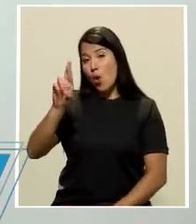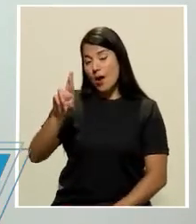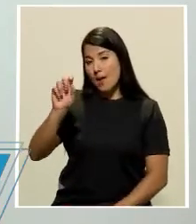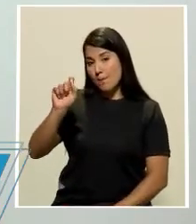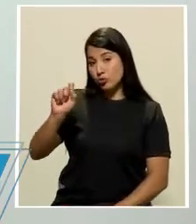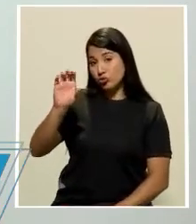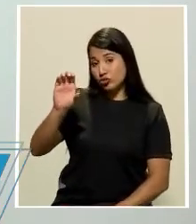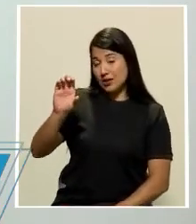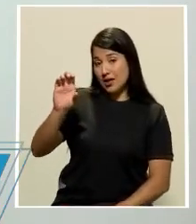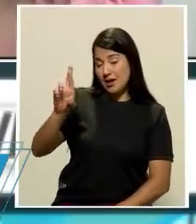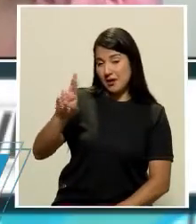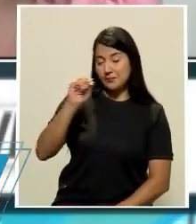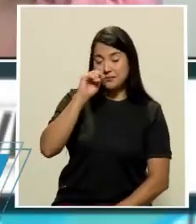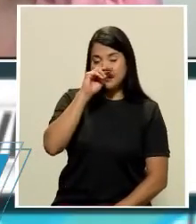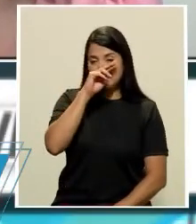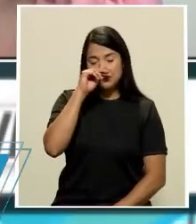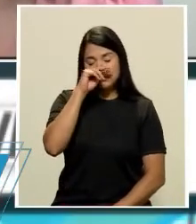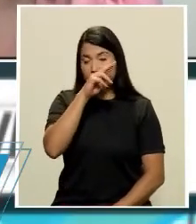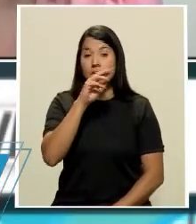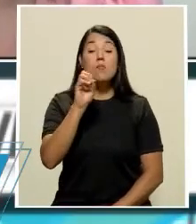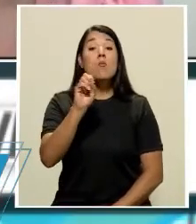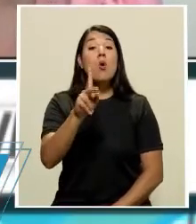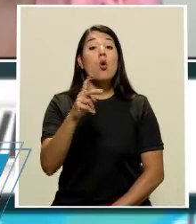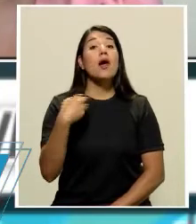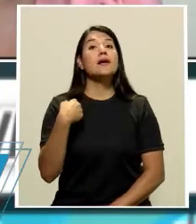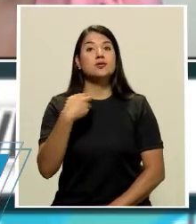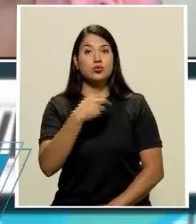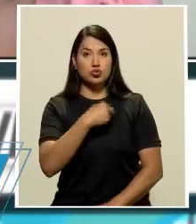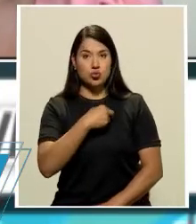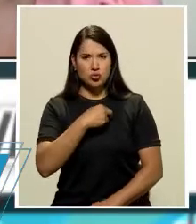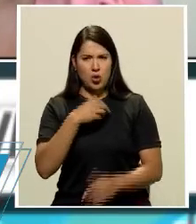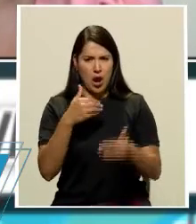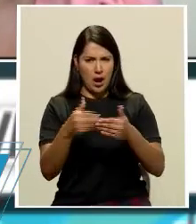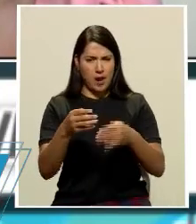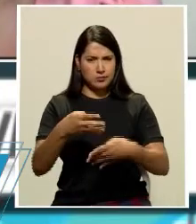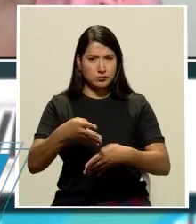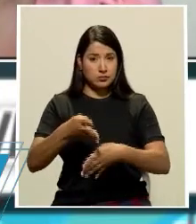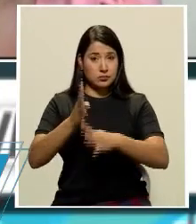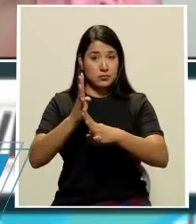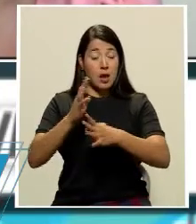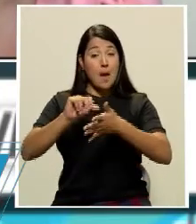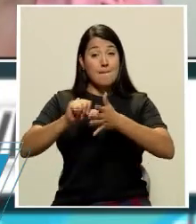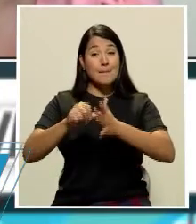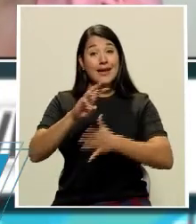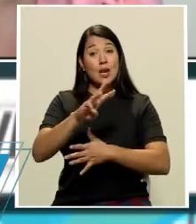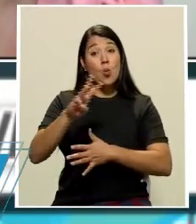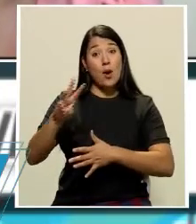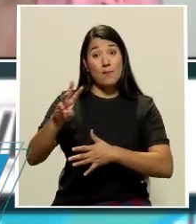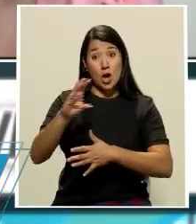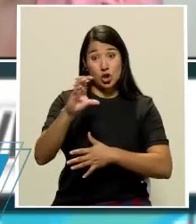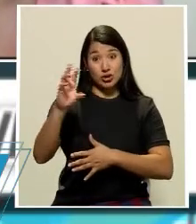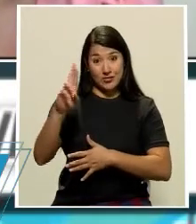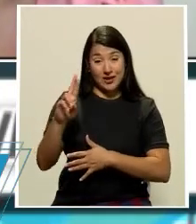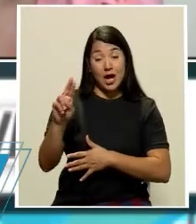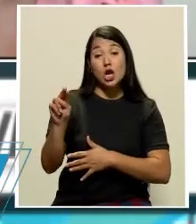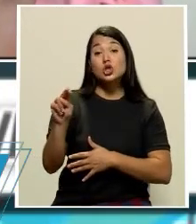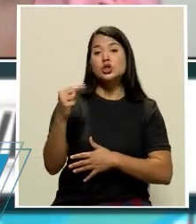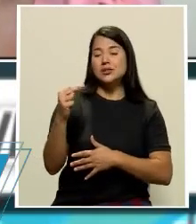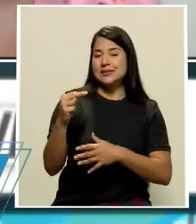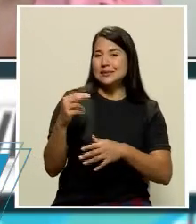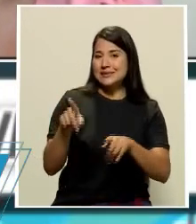info@bancodealimentos.or.cr. Ok, ahí lo vamos a estar poniendo en nuestra página web de Costa Rica Noticias.